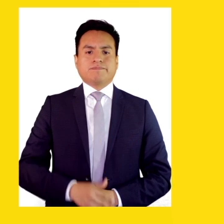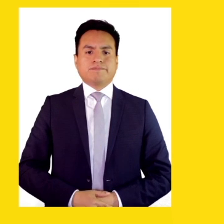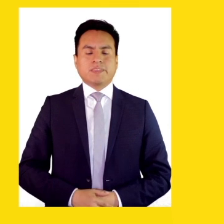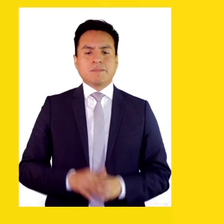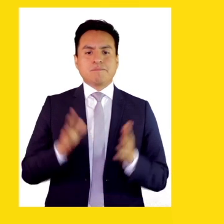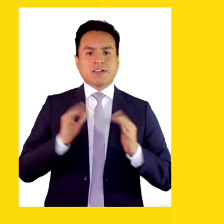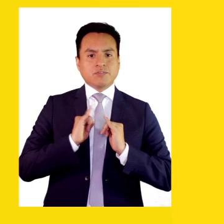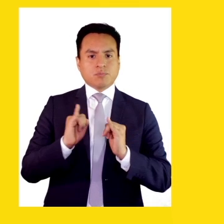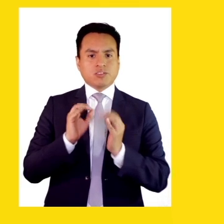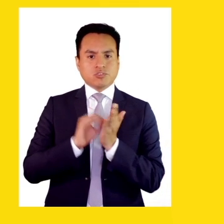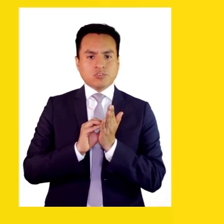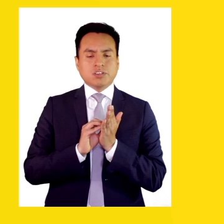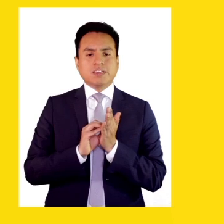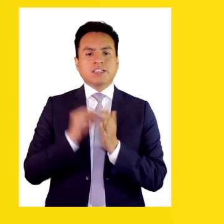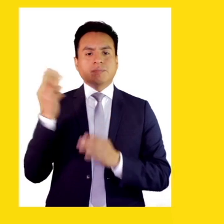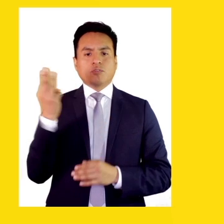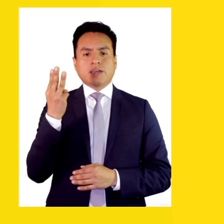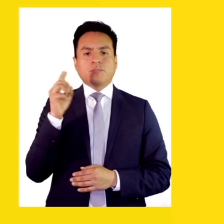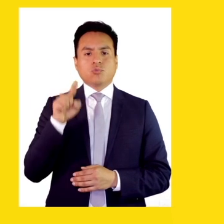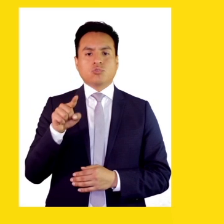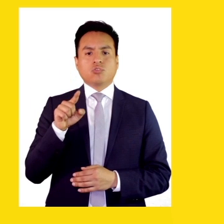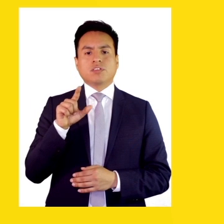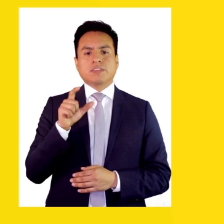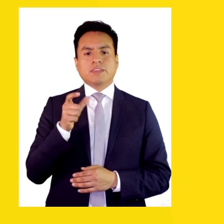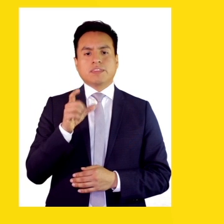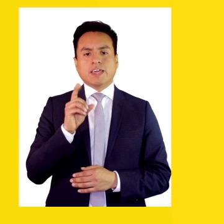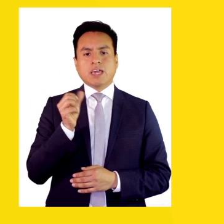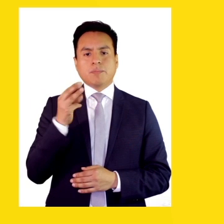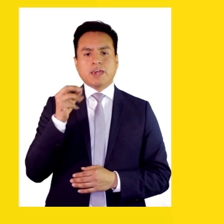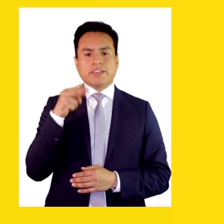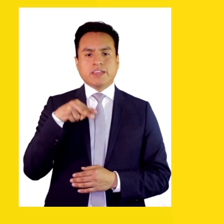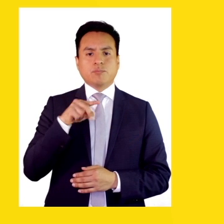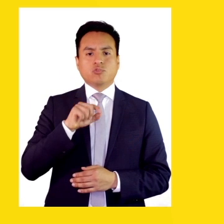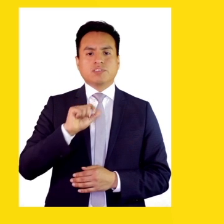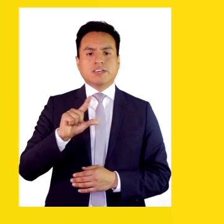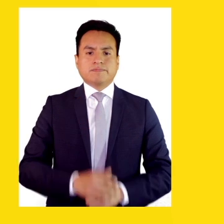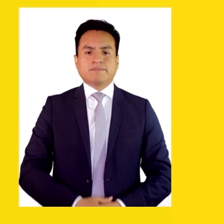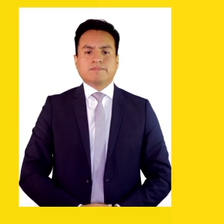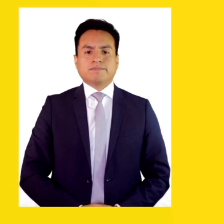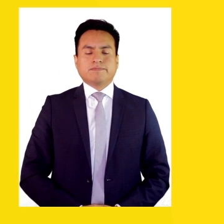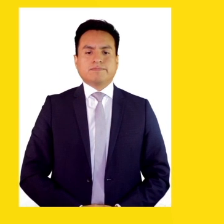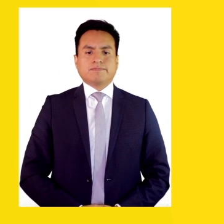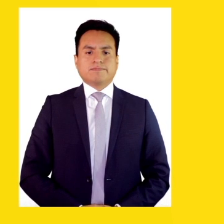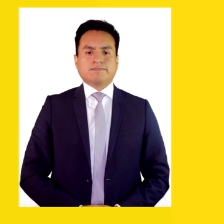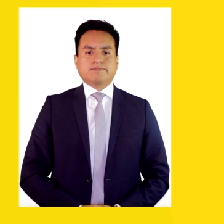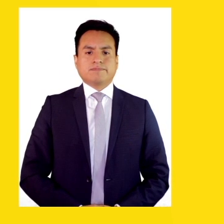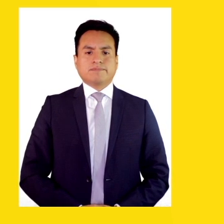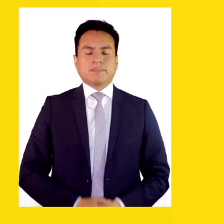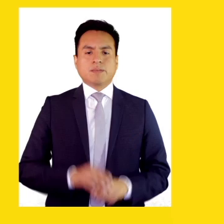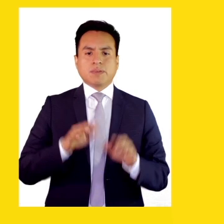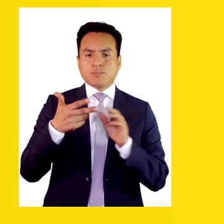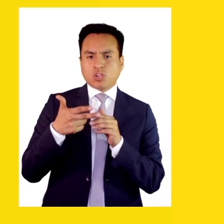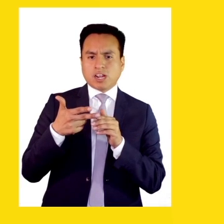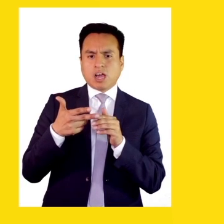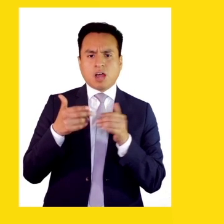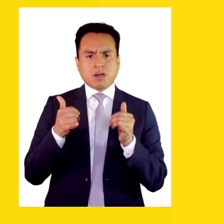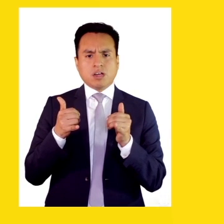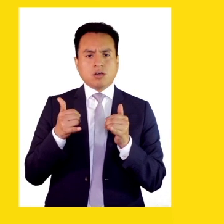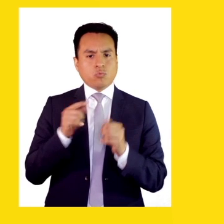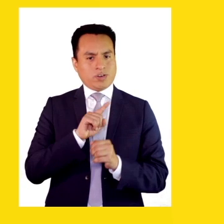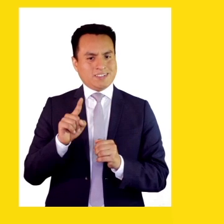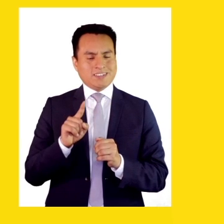1798 más información en www puntos de gm n punto cl manipular un arma no es un